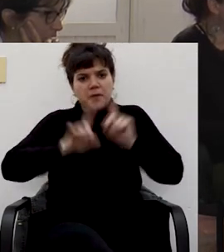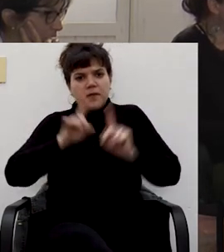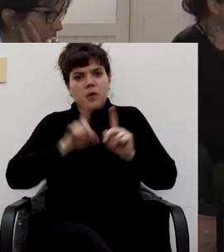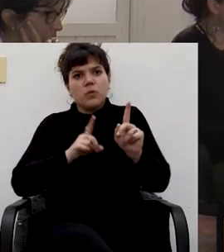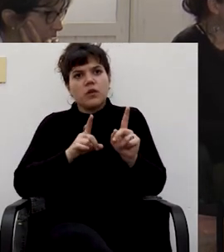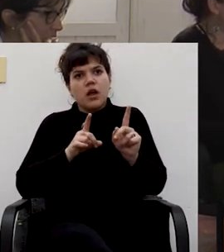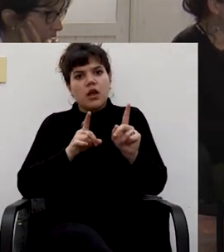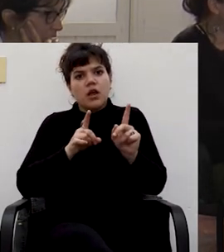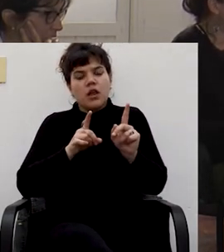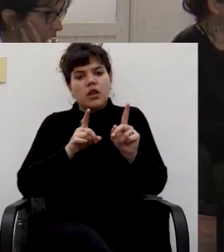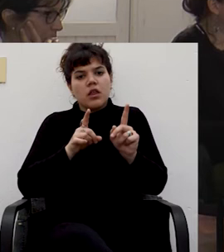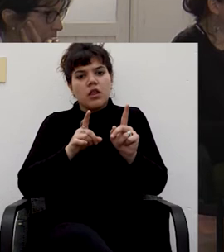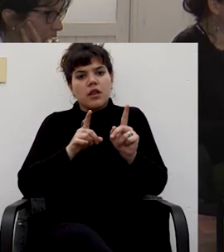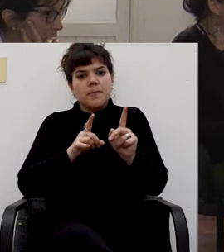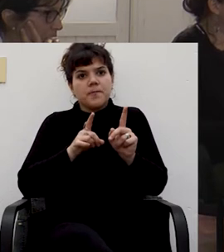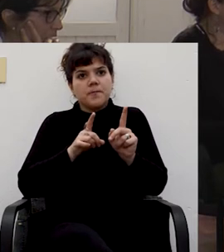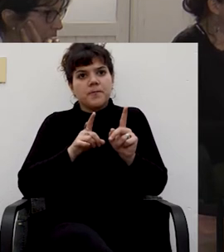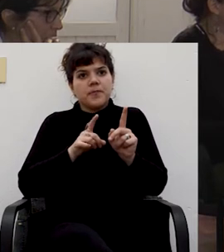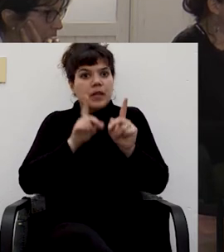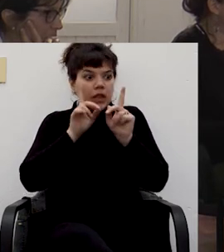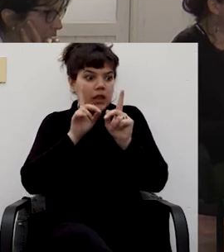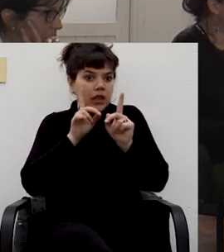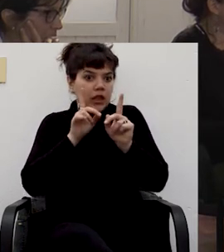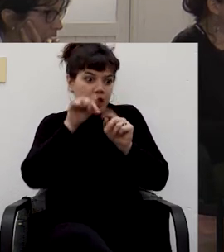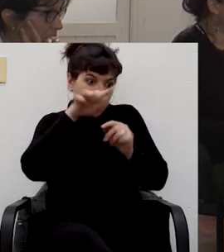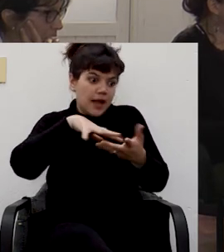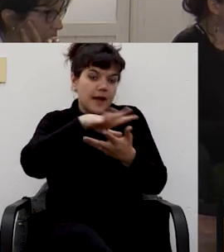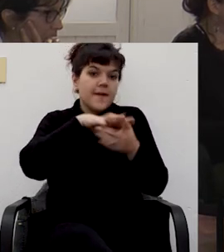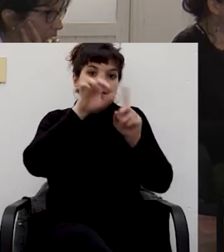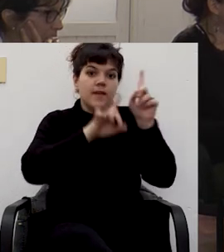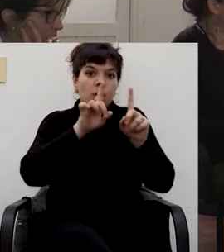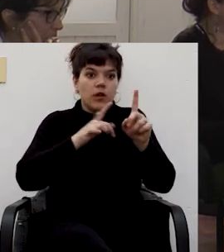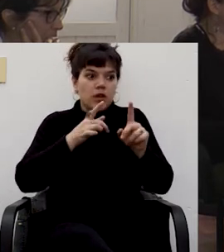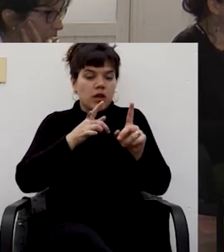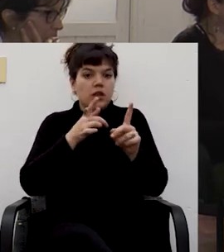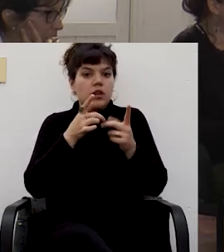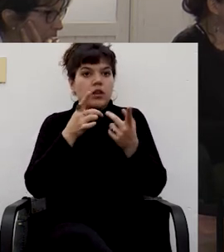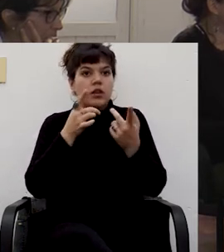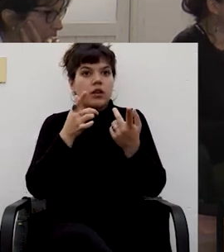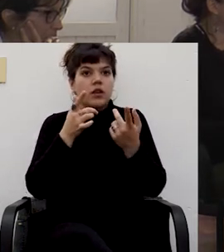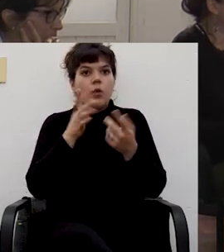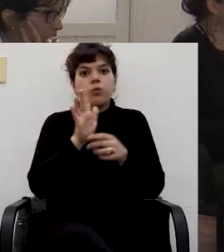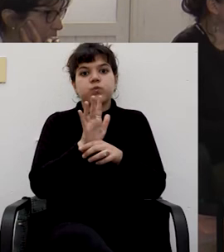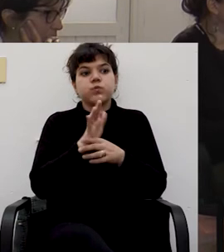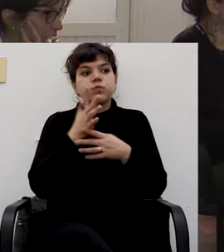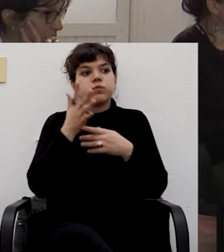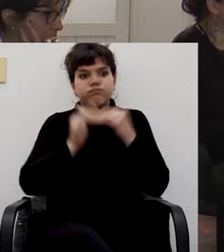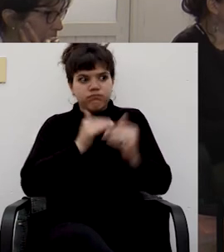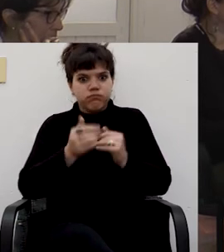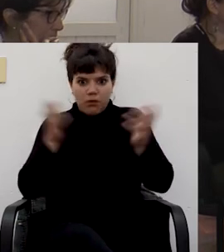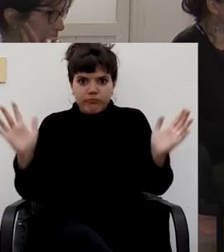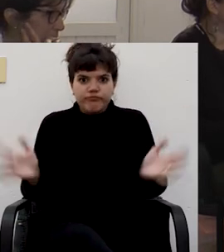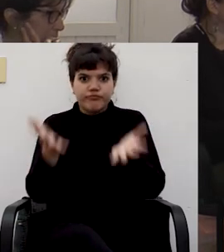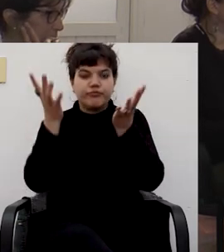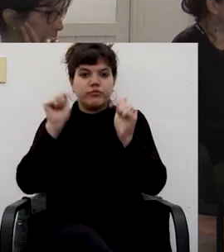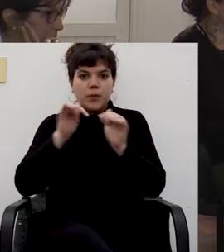universidad, y la universidad se ha reafirmado en esto, debe como desarrollar.